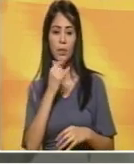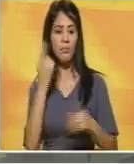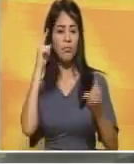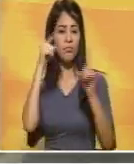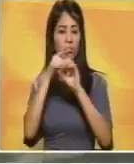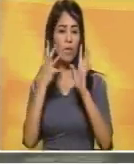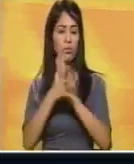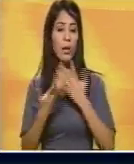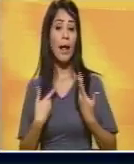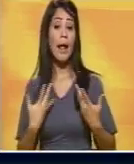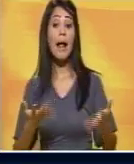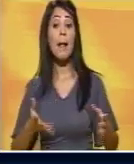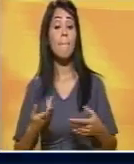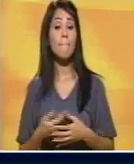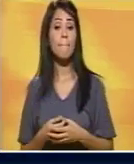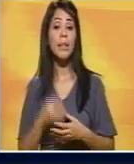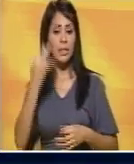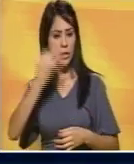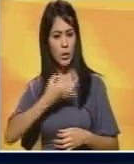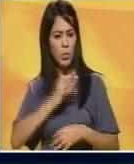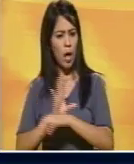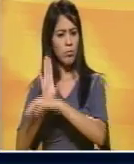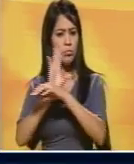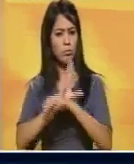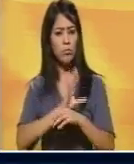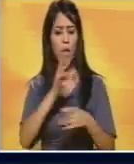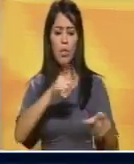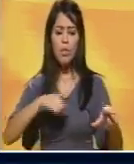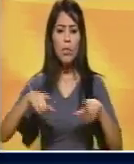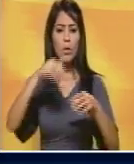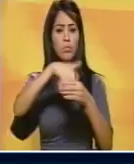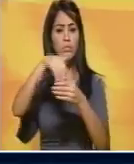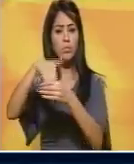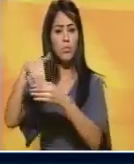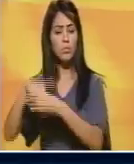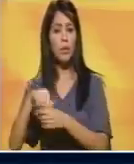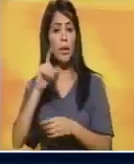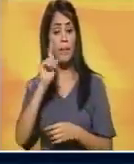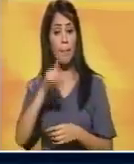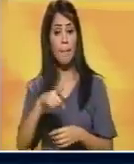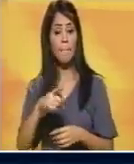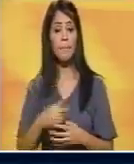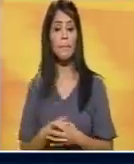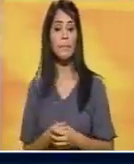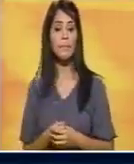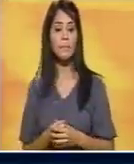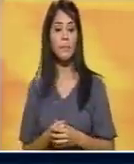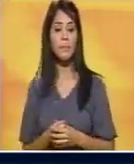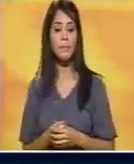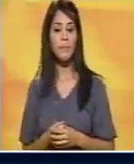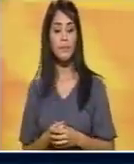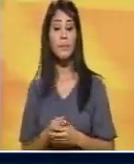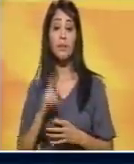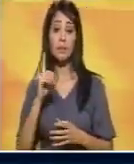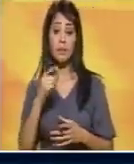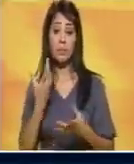propósito de garantizar la seguridad en los distintos centros de votación de los electores y del personal debidamente acreditado, así como también el resguardo de los